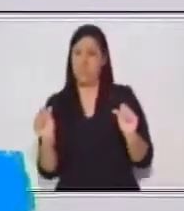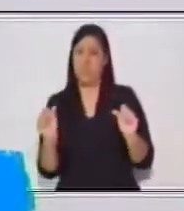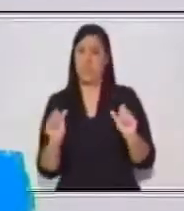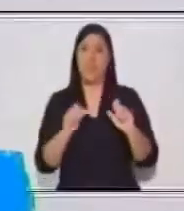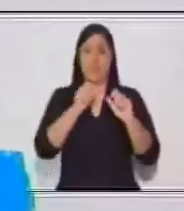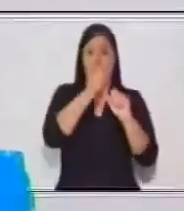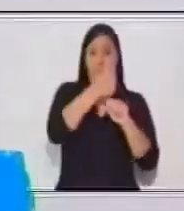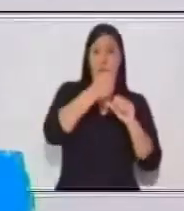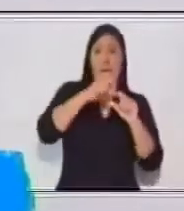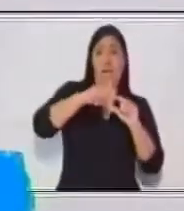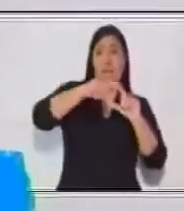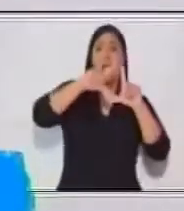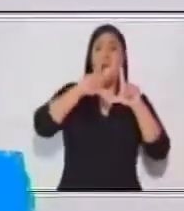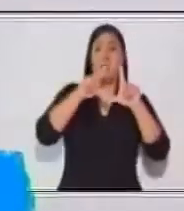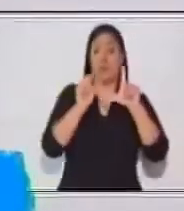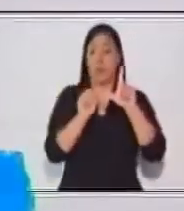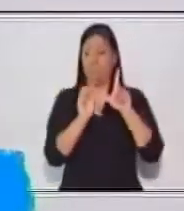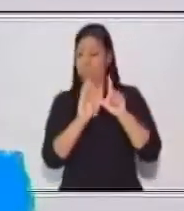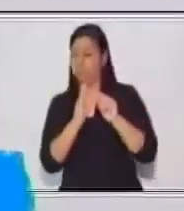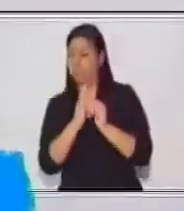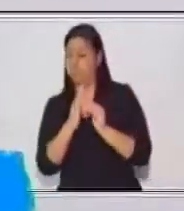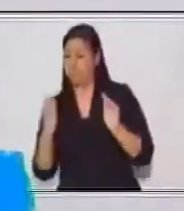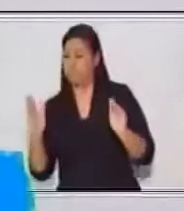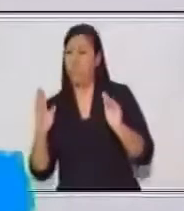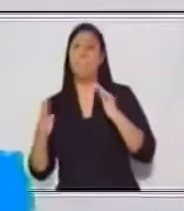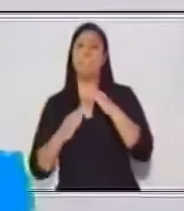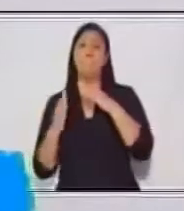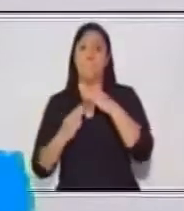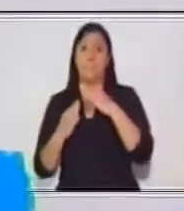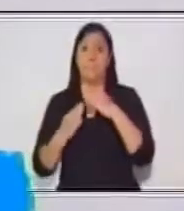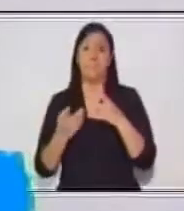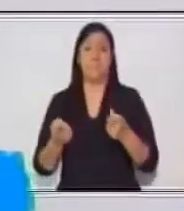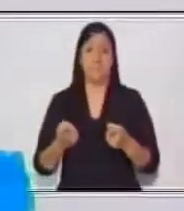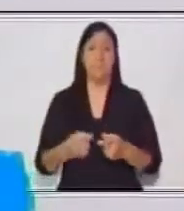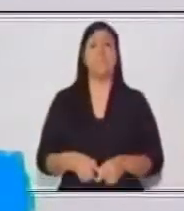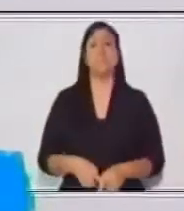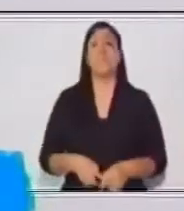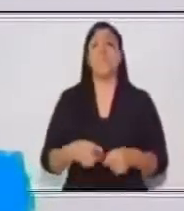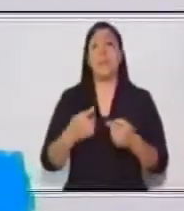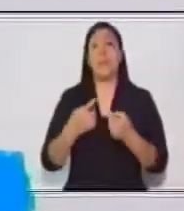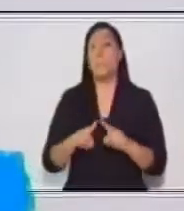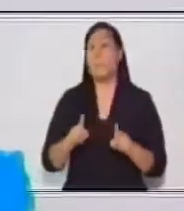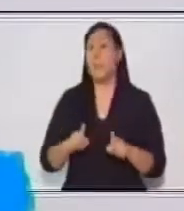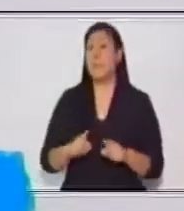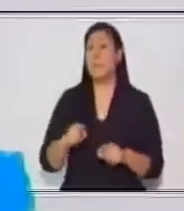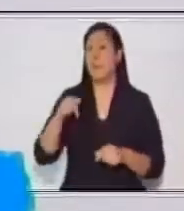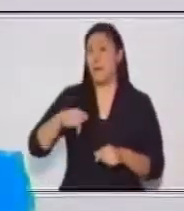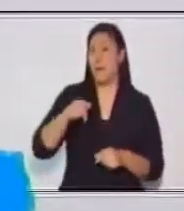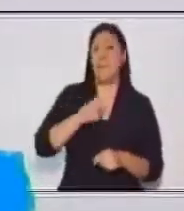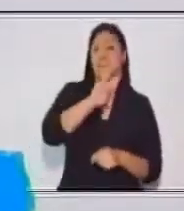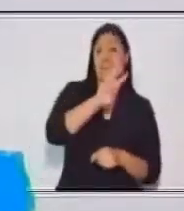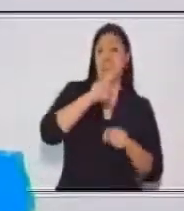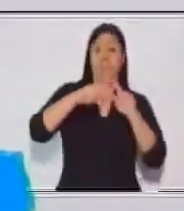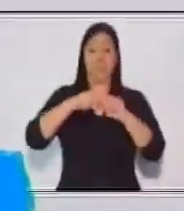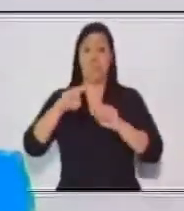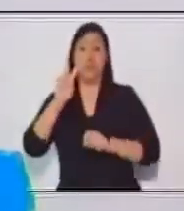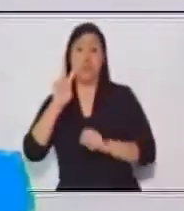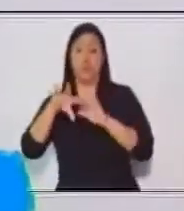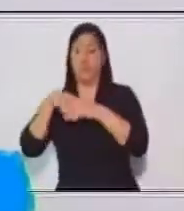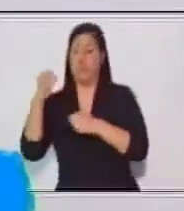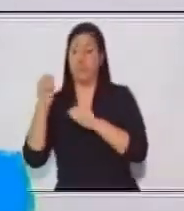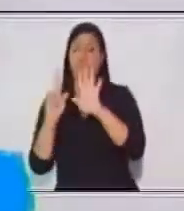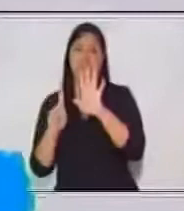también va a aumentar la base, pero la relación debe de seguir siendo la misma. 3 por 2 es 6